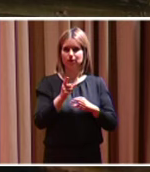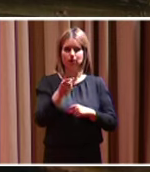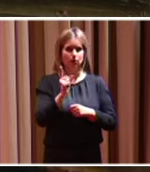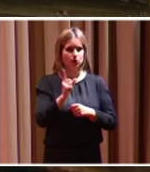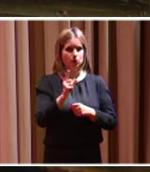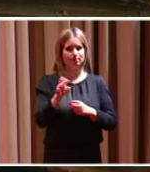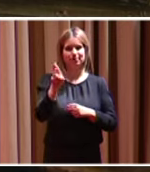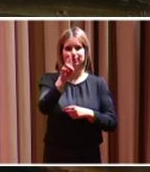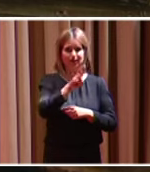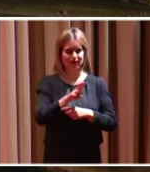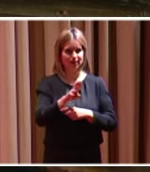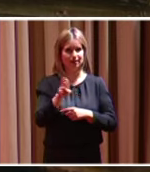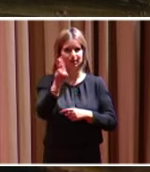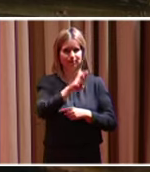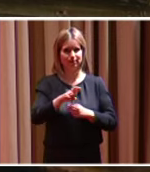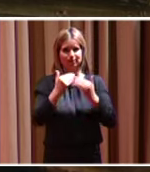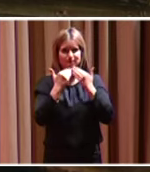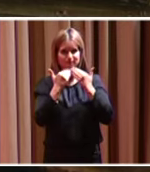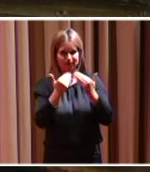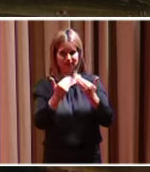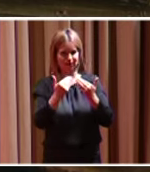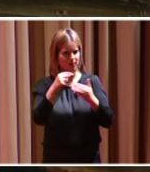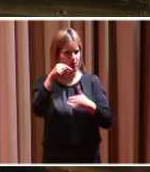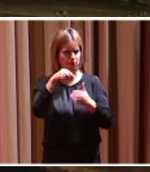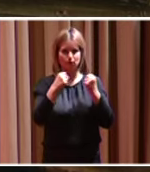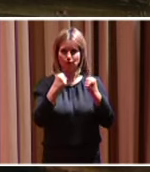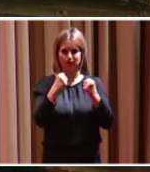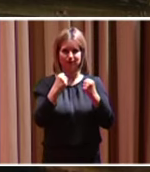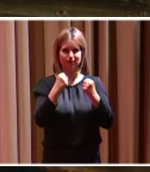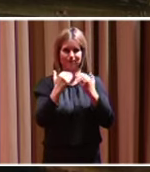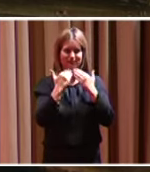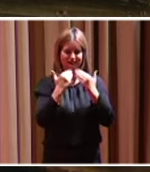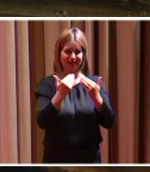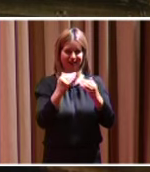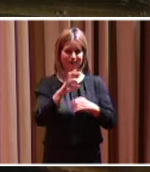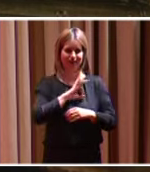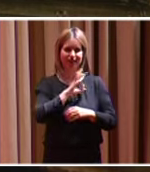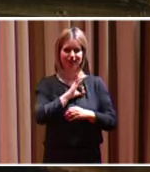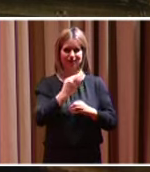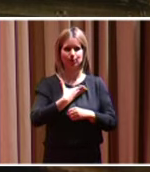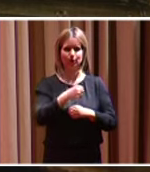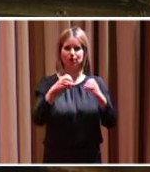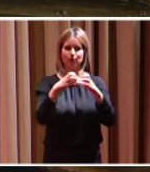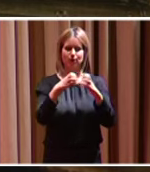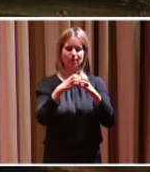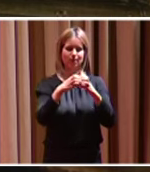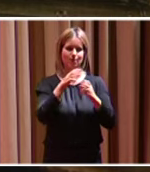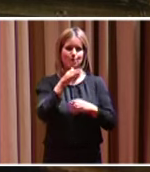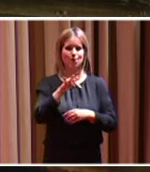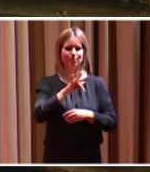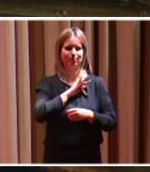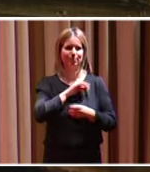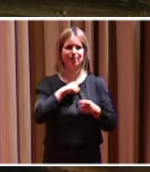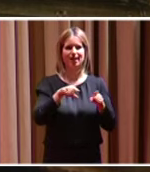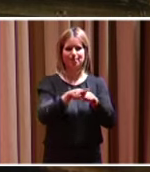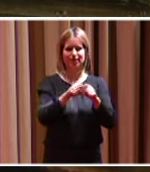que reiterar mi agradecimiento profundo al excelentísimo Ayuntamiento de Granada por este honor que nos hace a